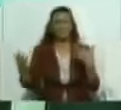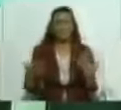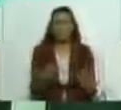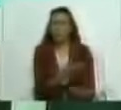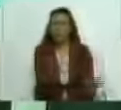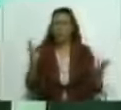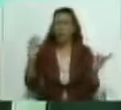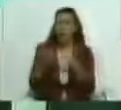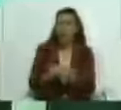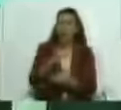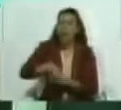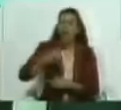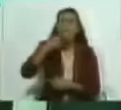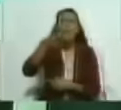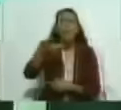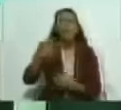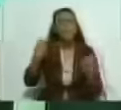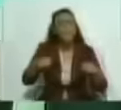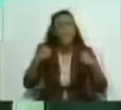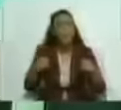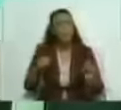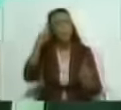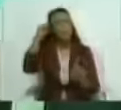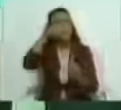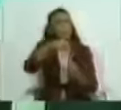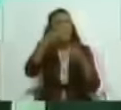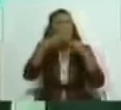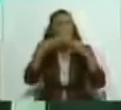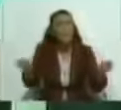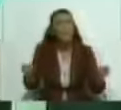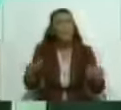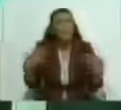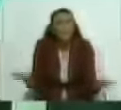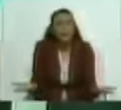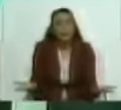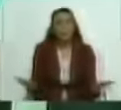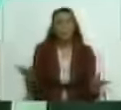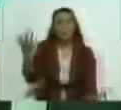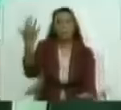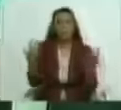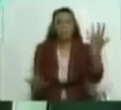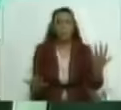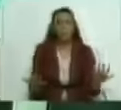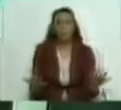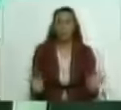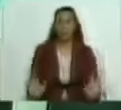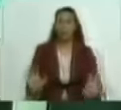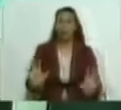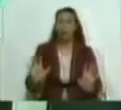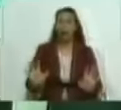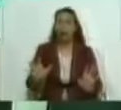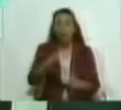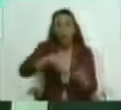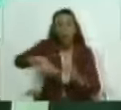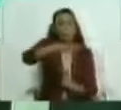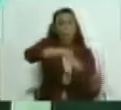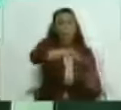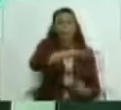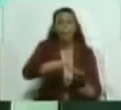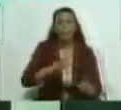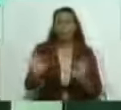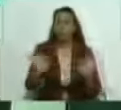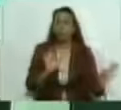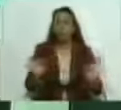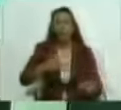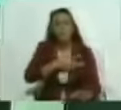han convertido el ejercicio de la función pública y de la política, que no escapa del escenario y del ecosistema